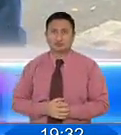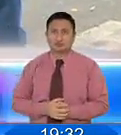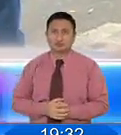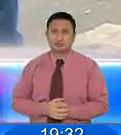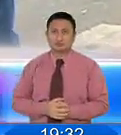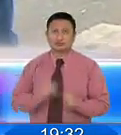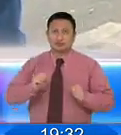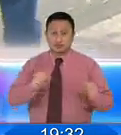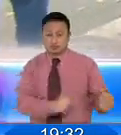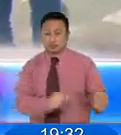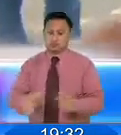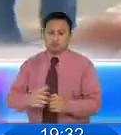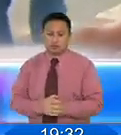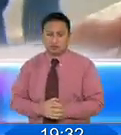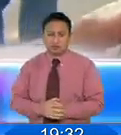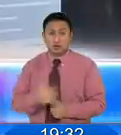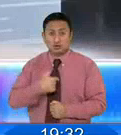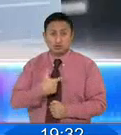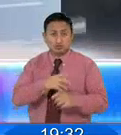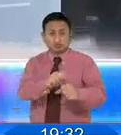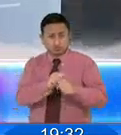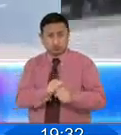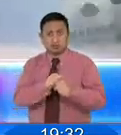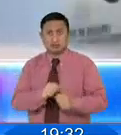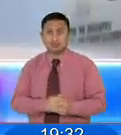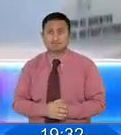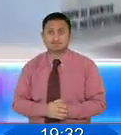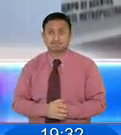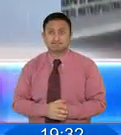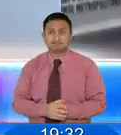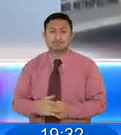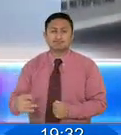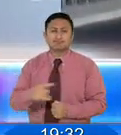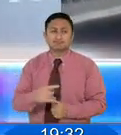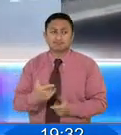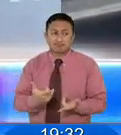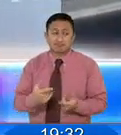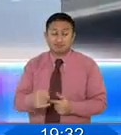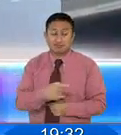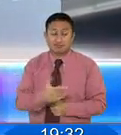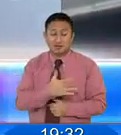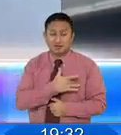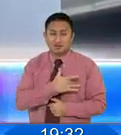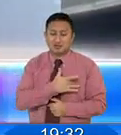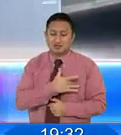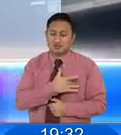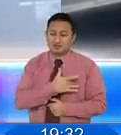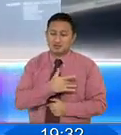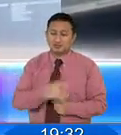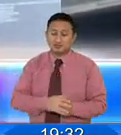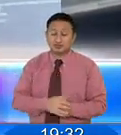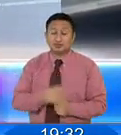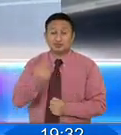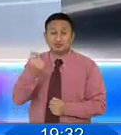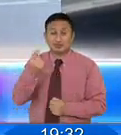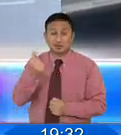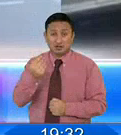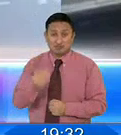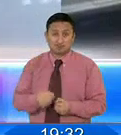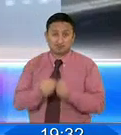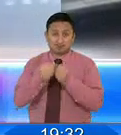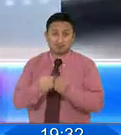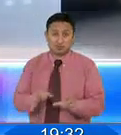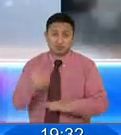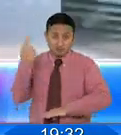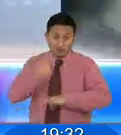porque no nos queríamos dejar ir. Más allá de las heridas, lo que sí le duele es haber perdido el capital invertido durante ese día